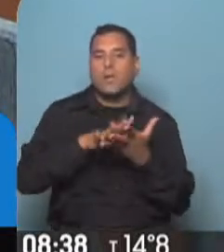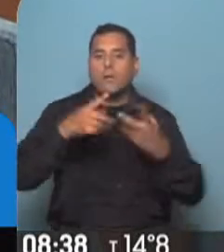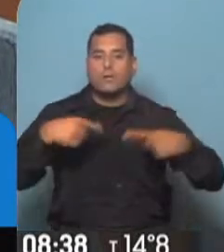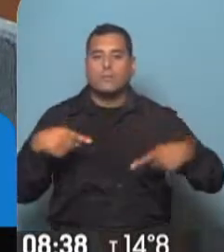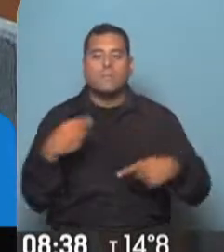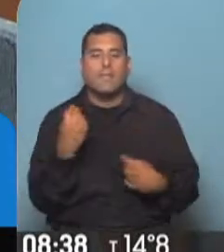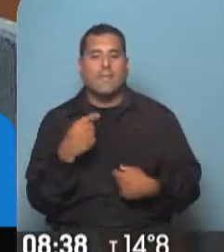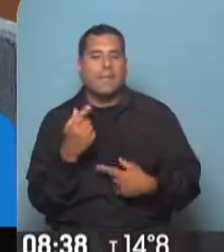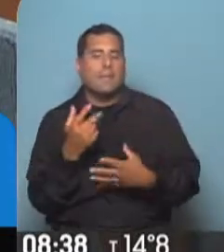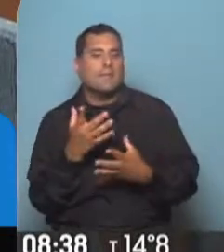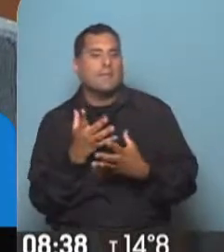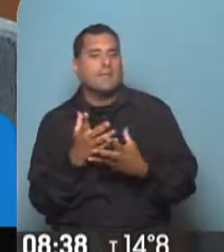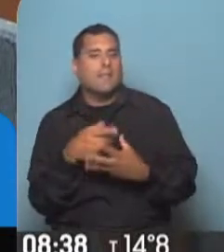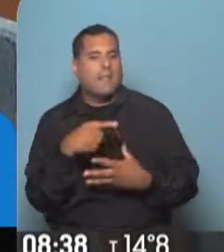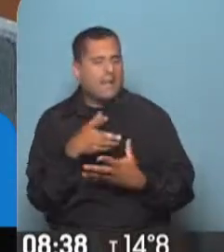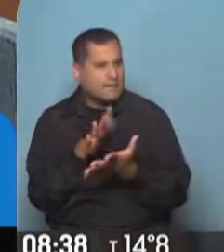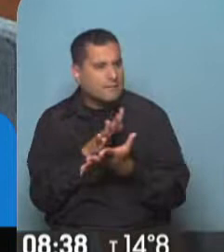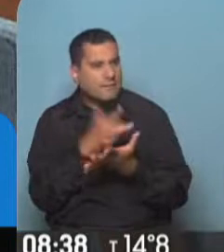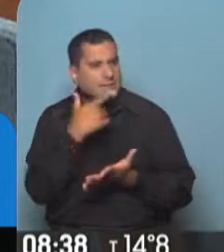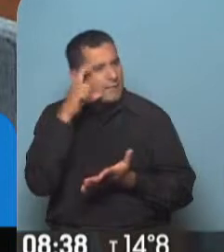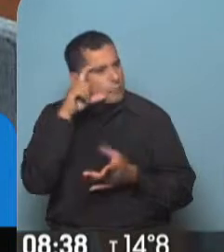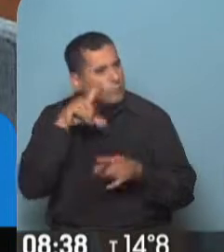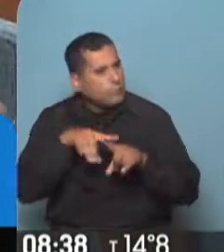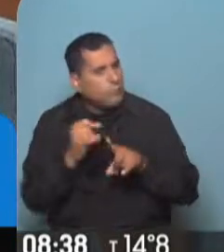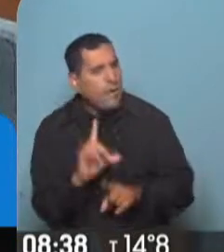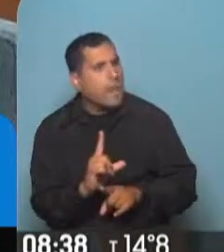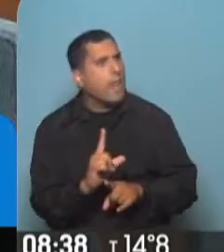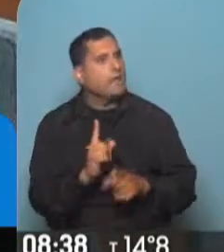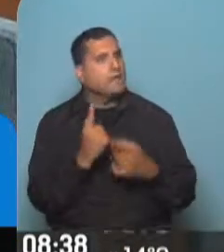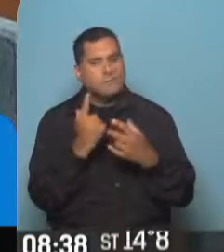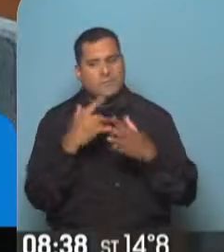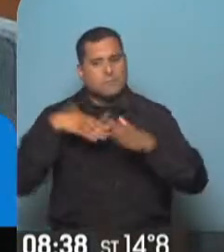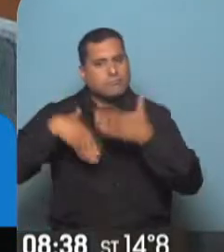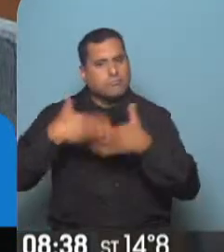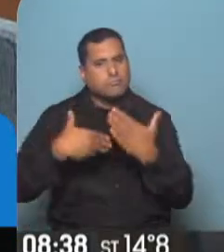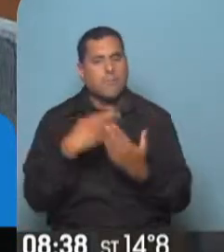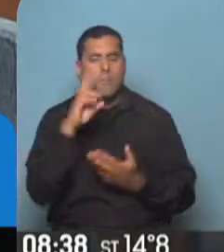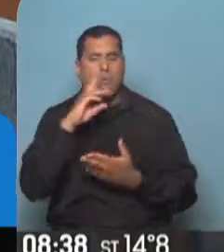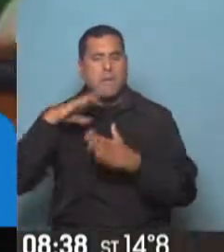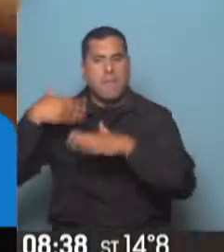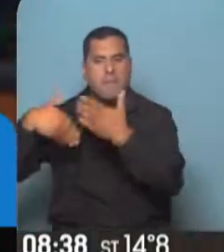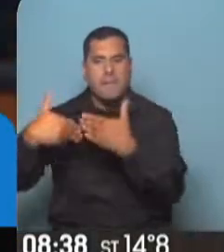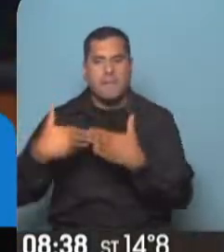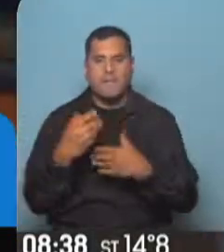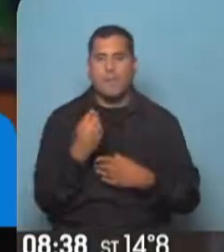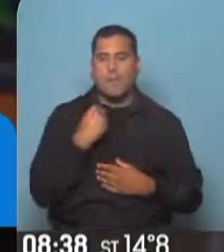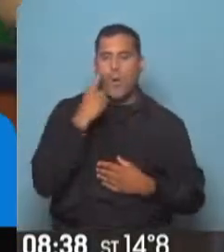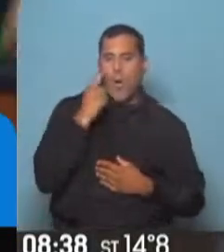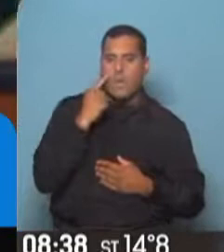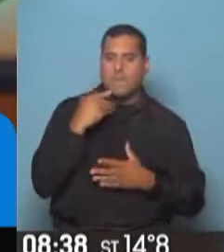sexual está siendo en jaque para muchos varones también frente a un avance de la mujer mucho más claro